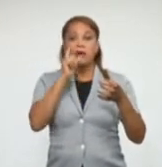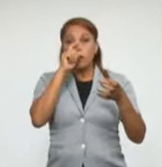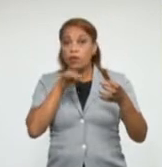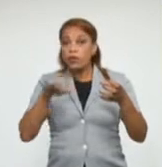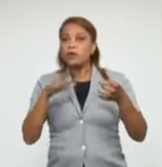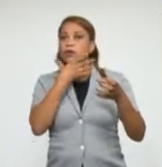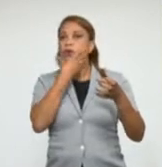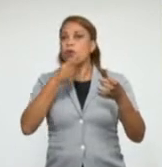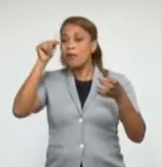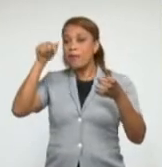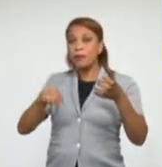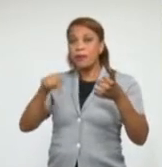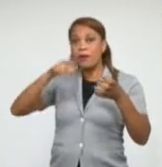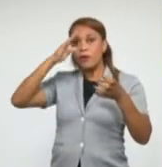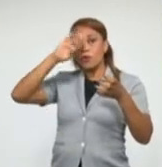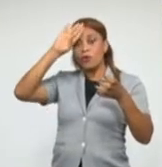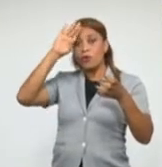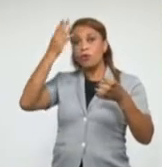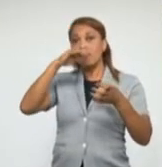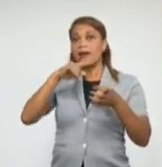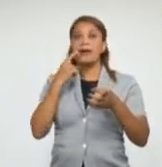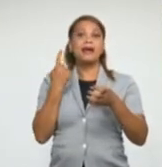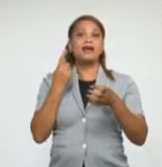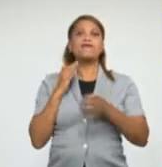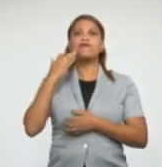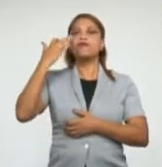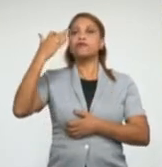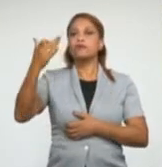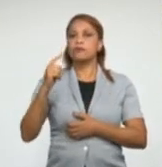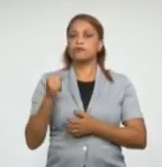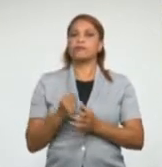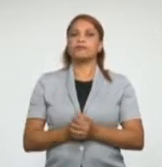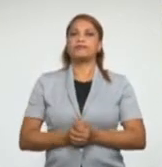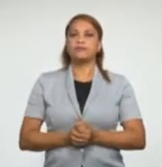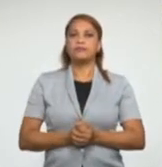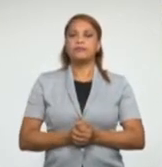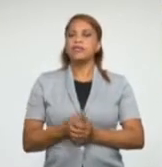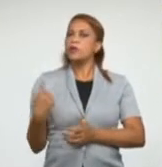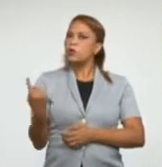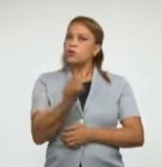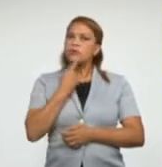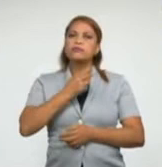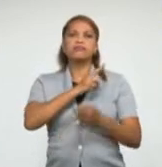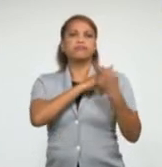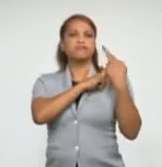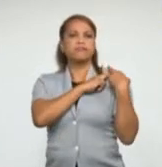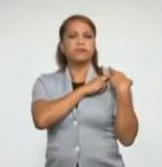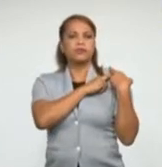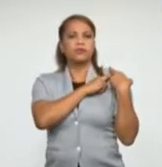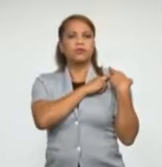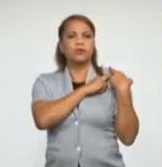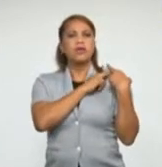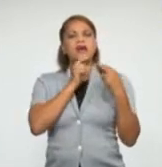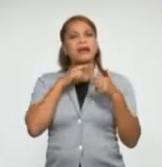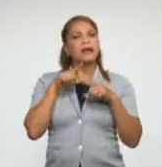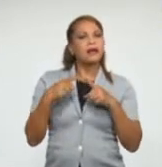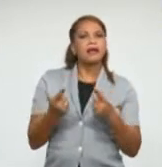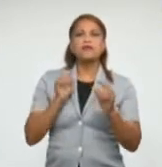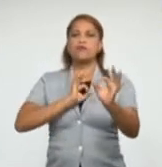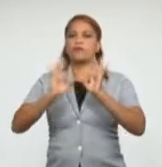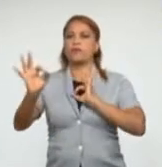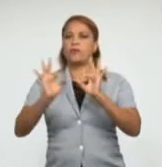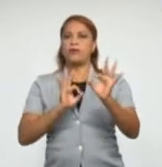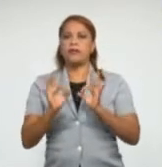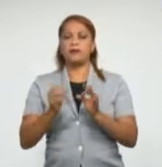son este país, son el país de mañana. Por lo tanto, tenemos una responsabilidad absoluta en cuidarlos. Y un llamado